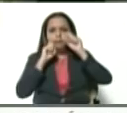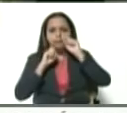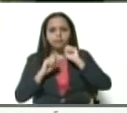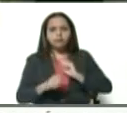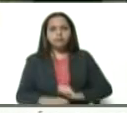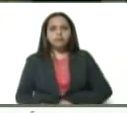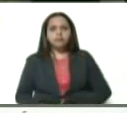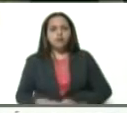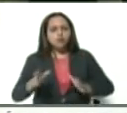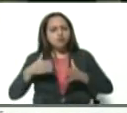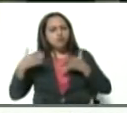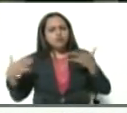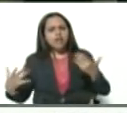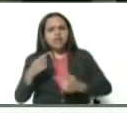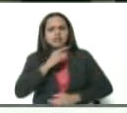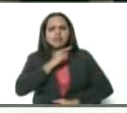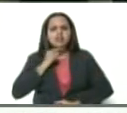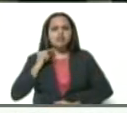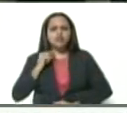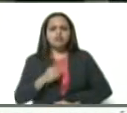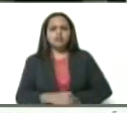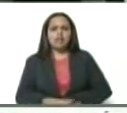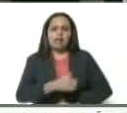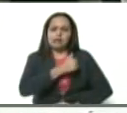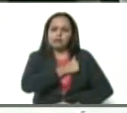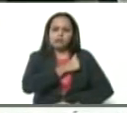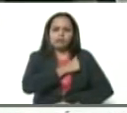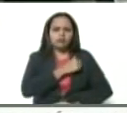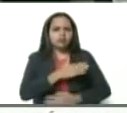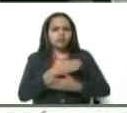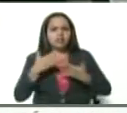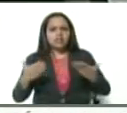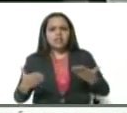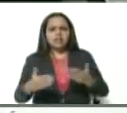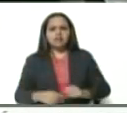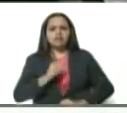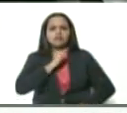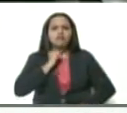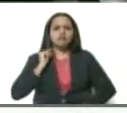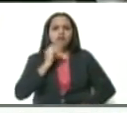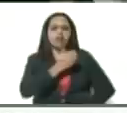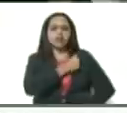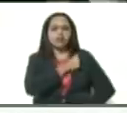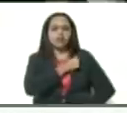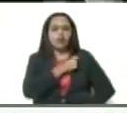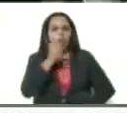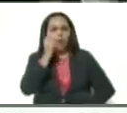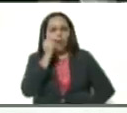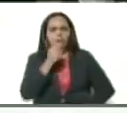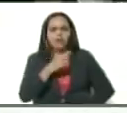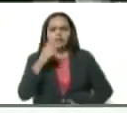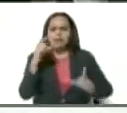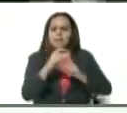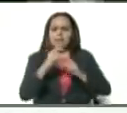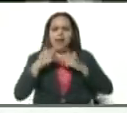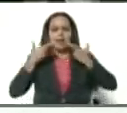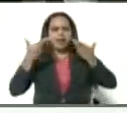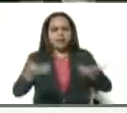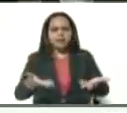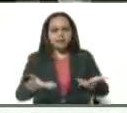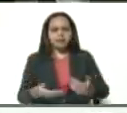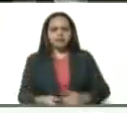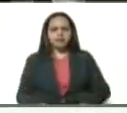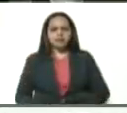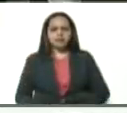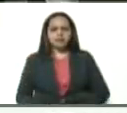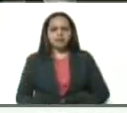Fue un gran sacerdote, un gran cristiano, un gran cura católico, un hombre de palabra